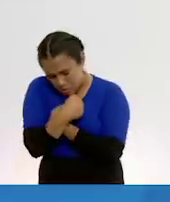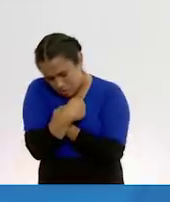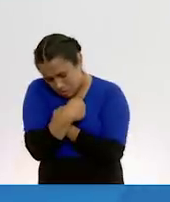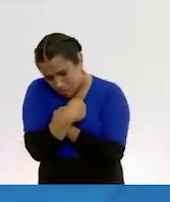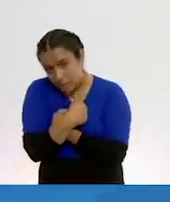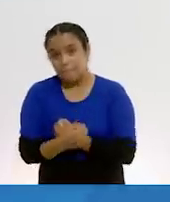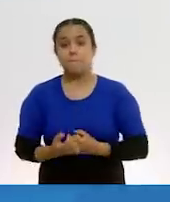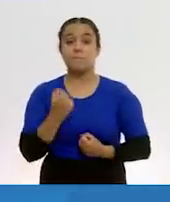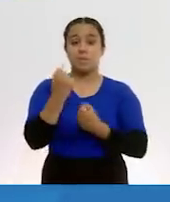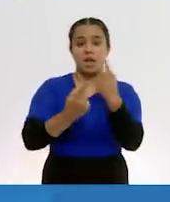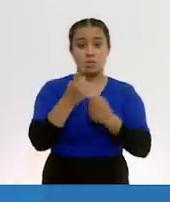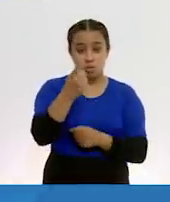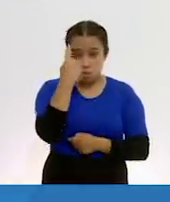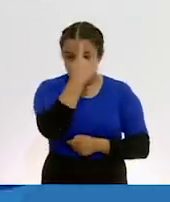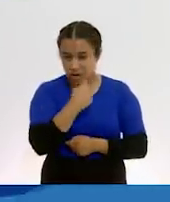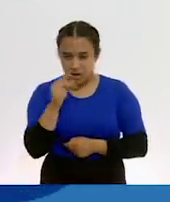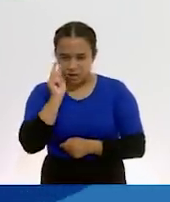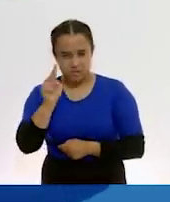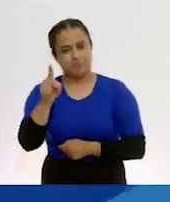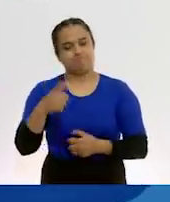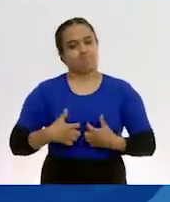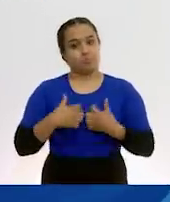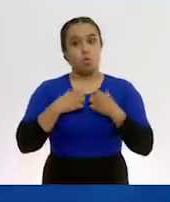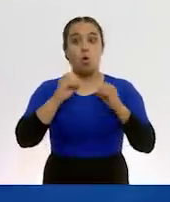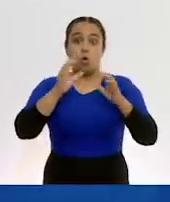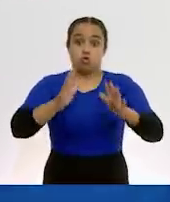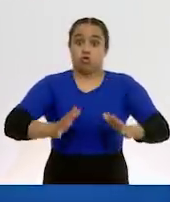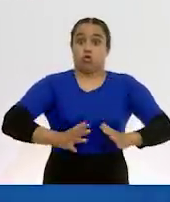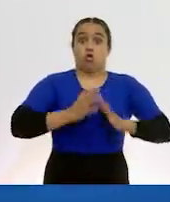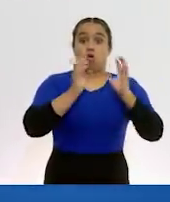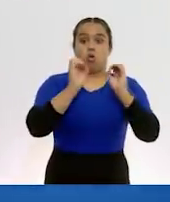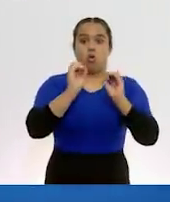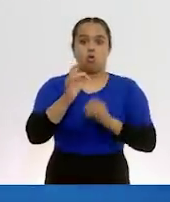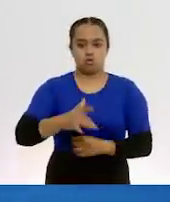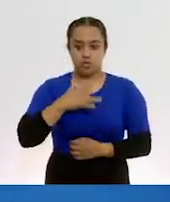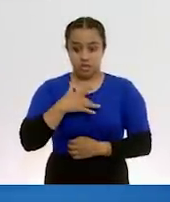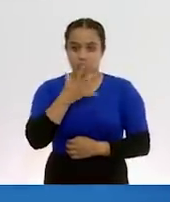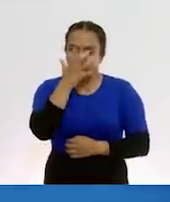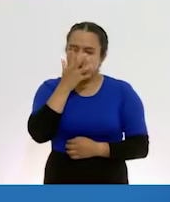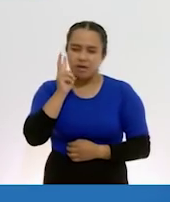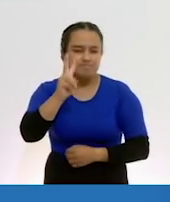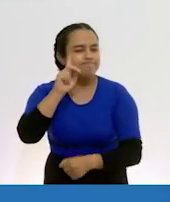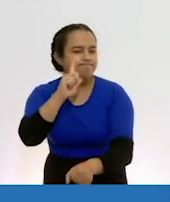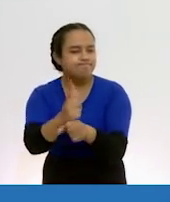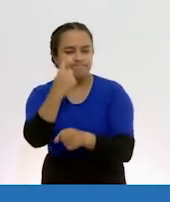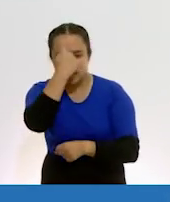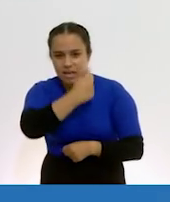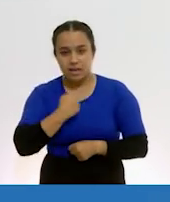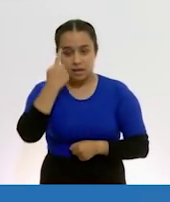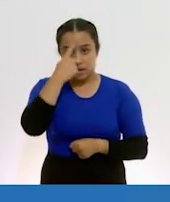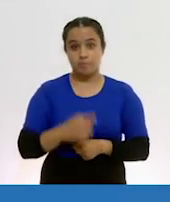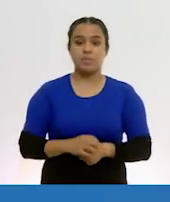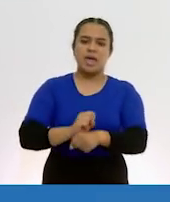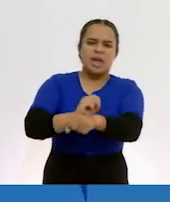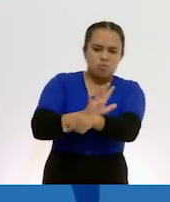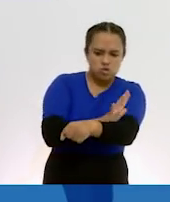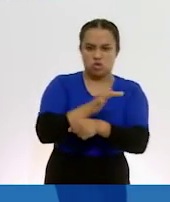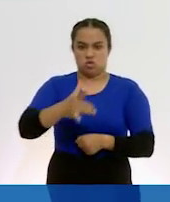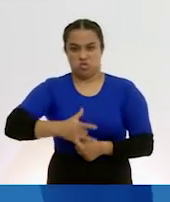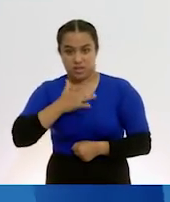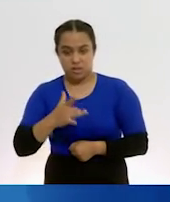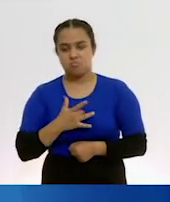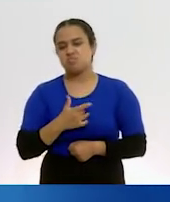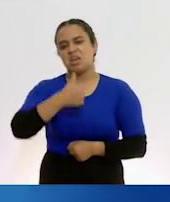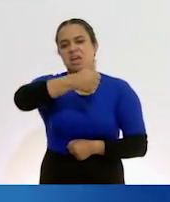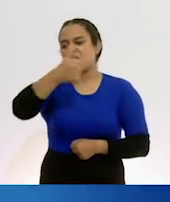les nota en la cara cuando están molestos, sorprendidos y hasta cuando sienten vergüenza. Las emociones y sentimientos son parte